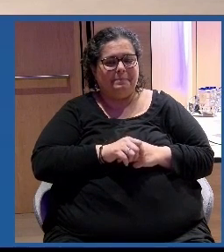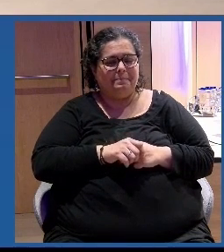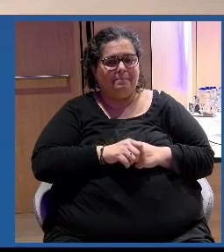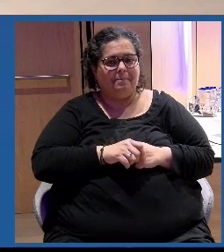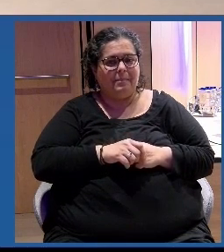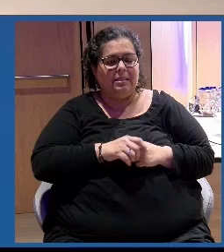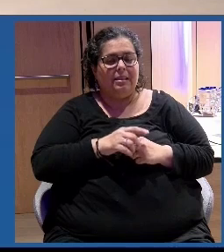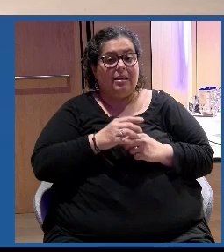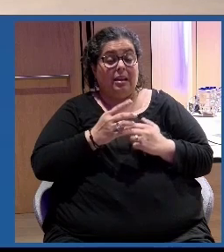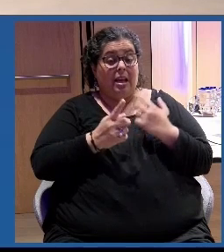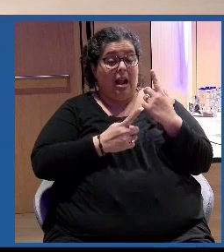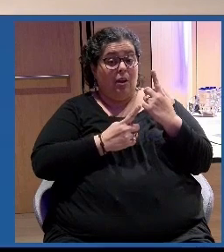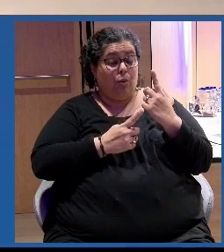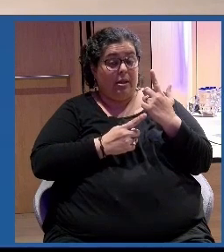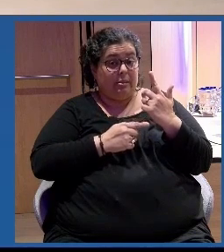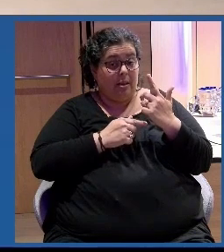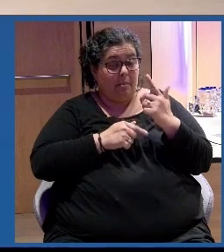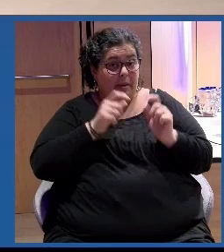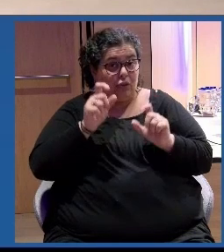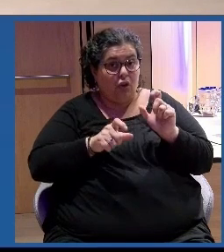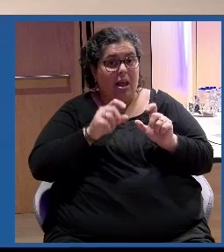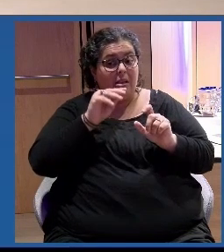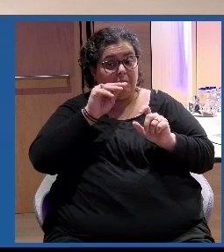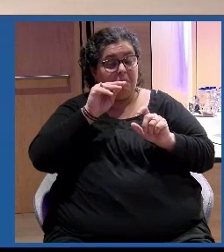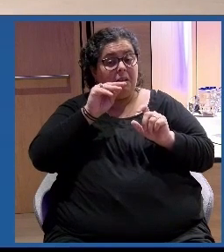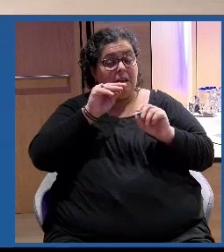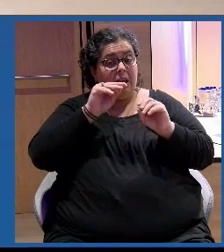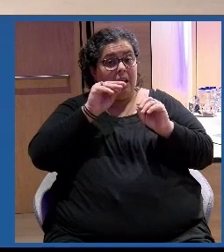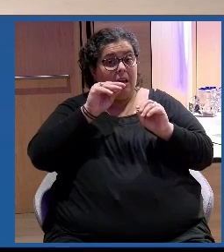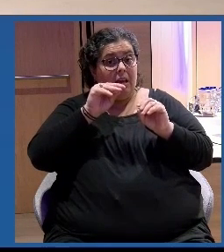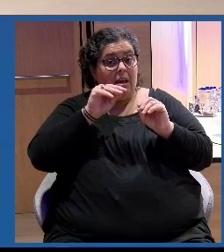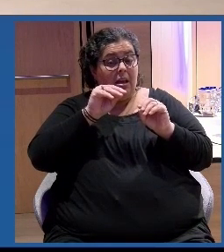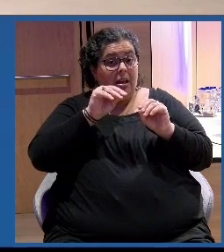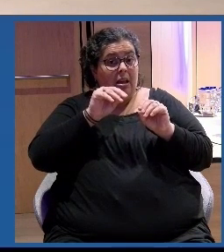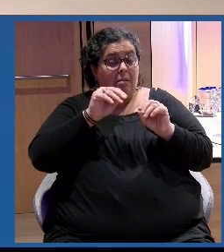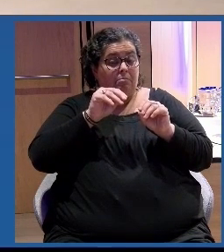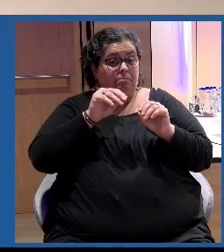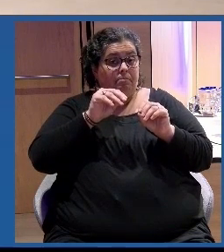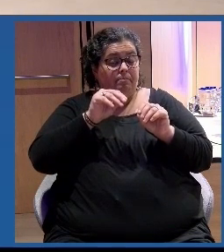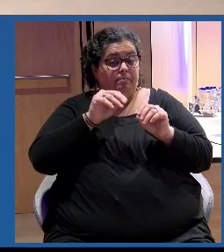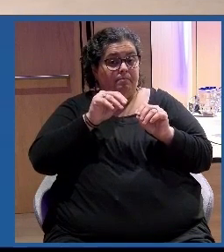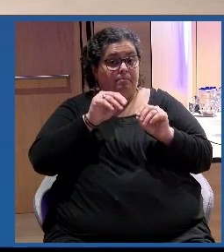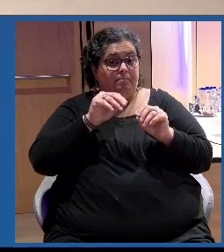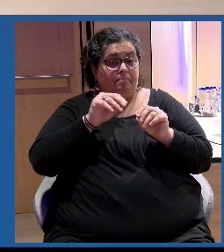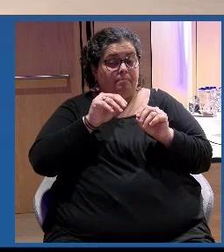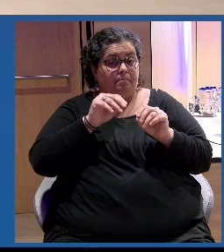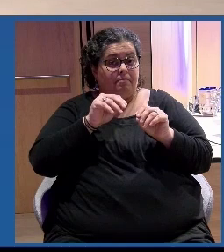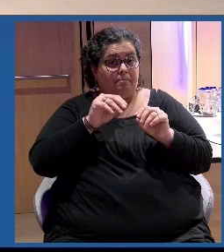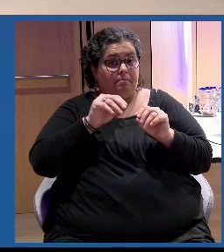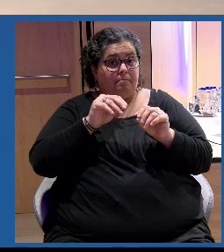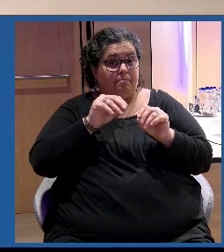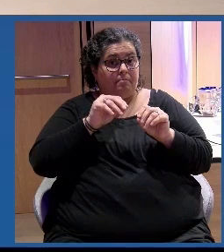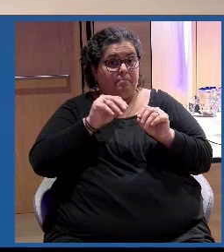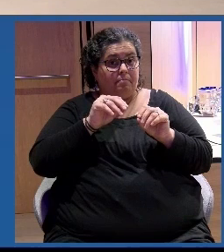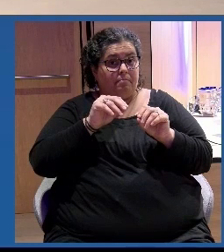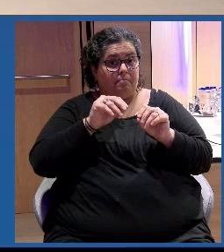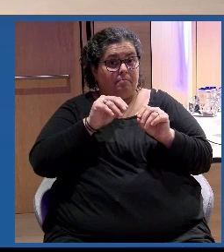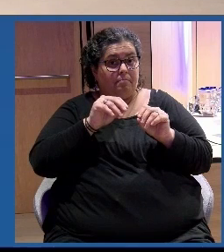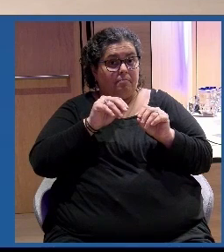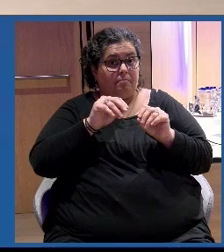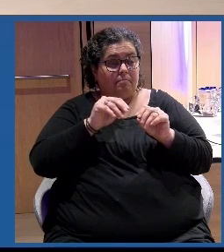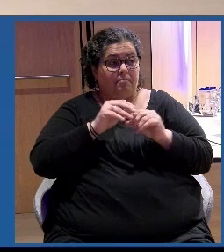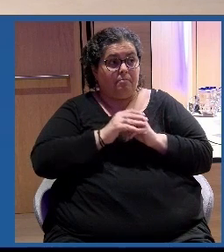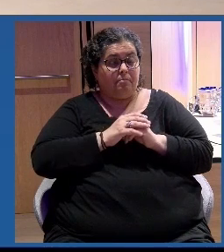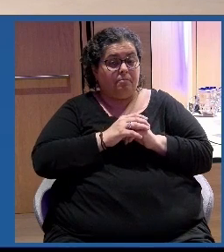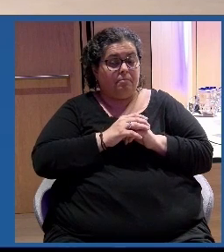inscriben, declaran y responden, no son de organizaciones que uno podría pensar representan a la